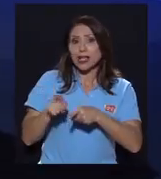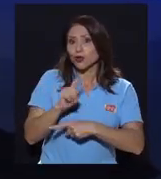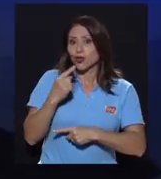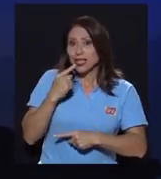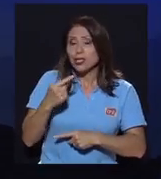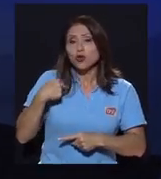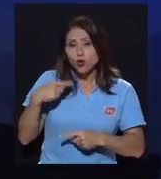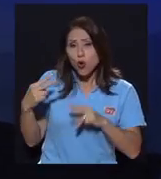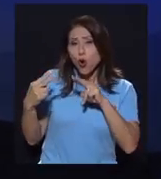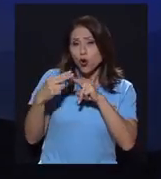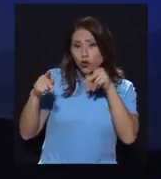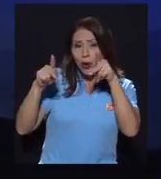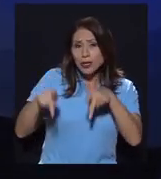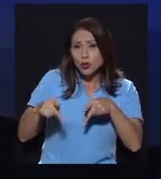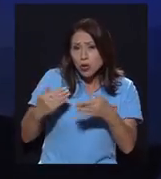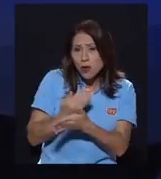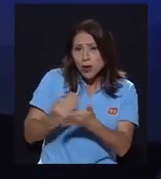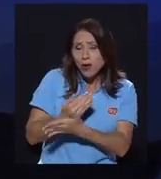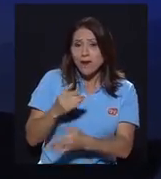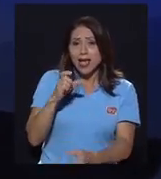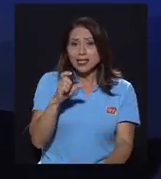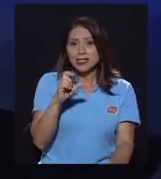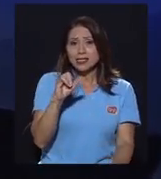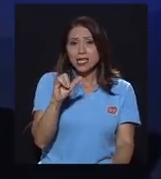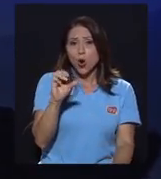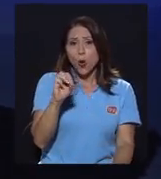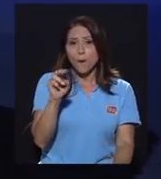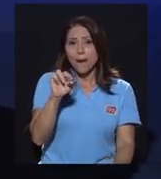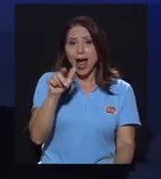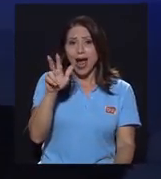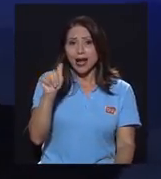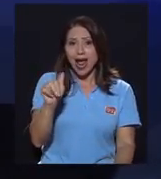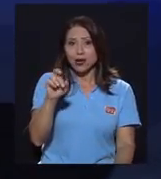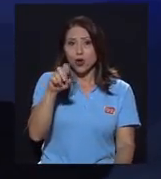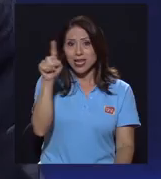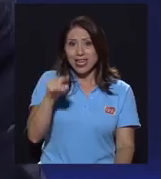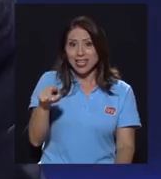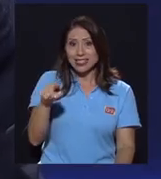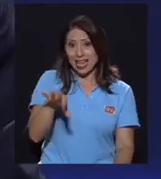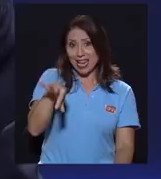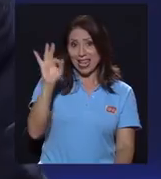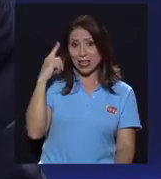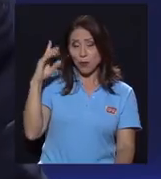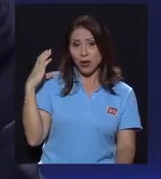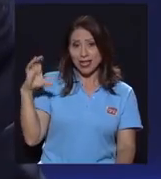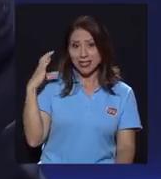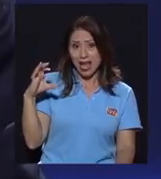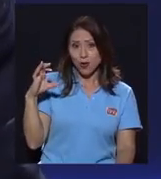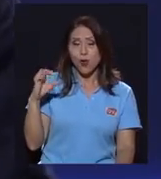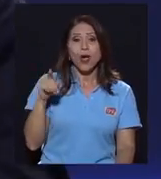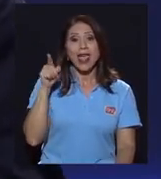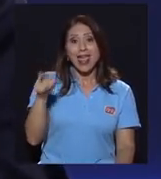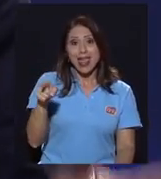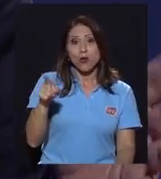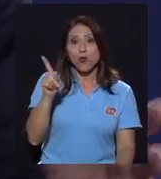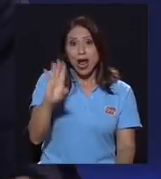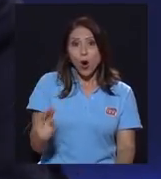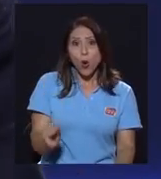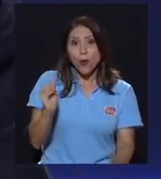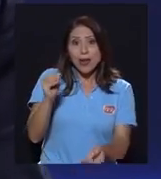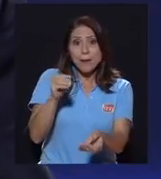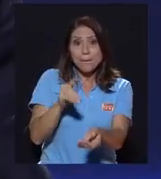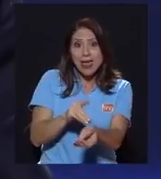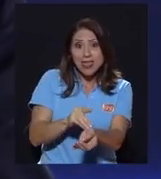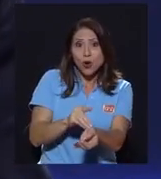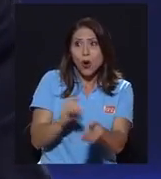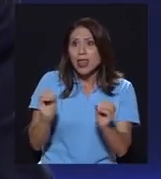nueva que va a poner xiomara rodríguez la diputada electa por cartago lo estableció nacional una joven médico que nos haya dicho del médico